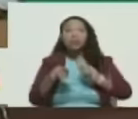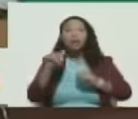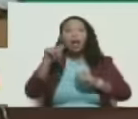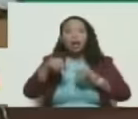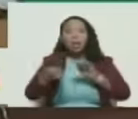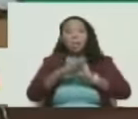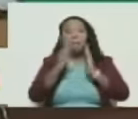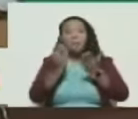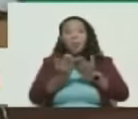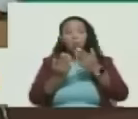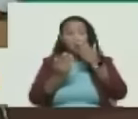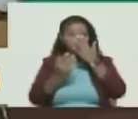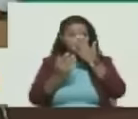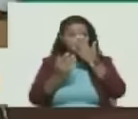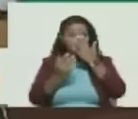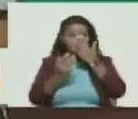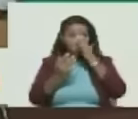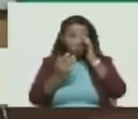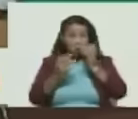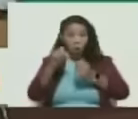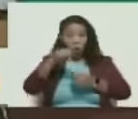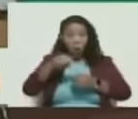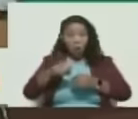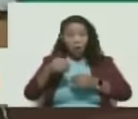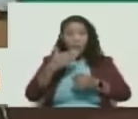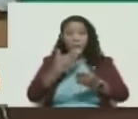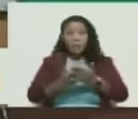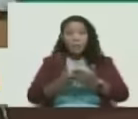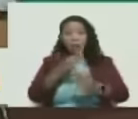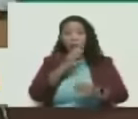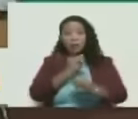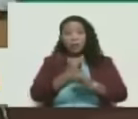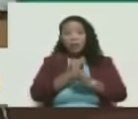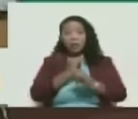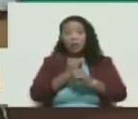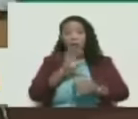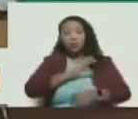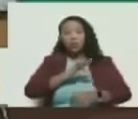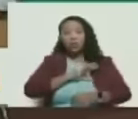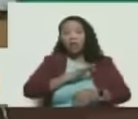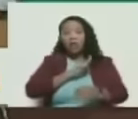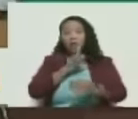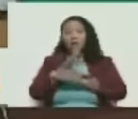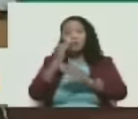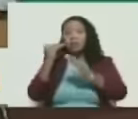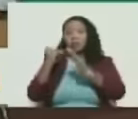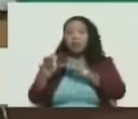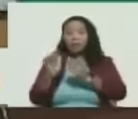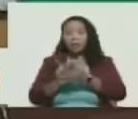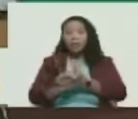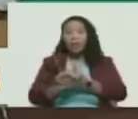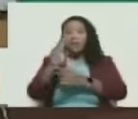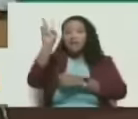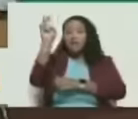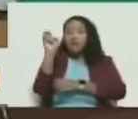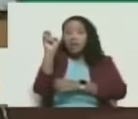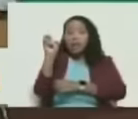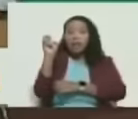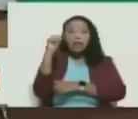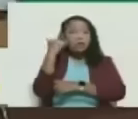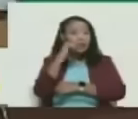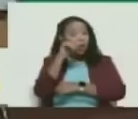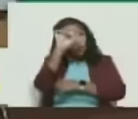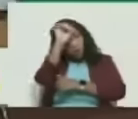hoy también exige que las redes sociales vayan ahí siempre con el mensaje, el día viernes, sábado y